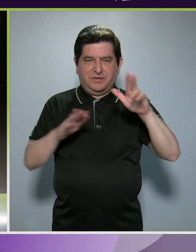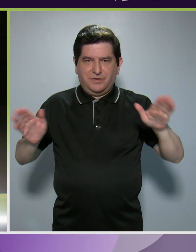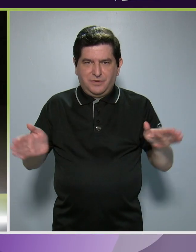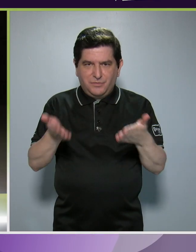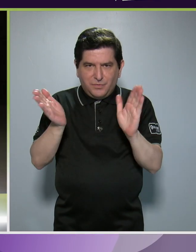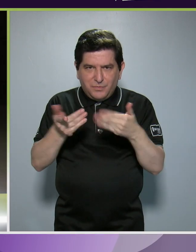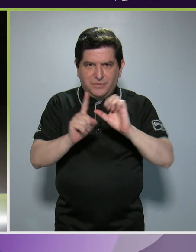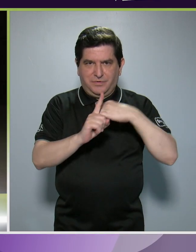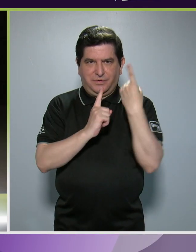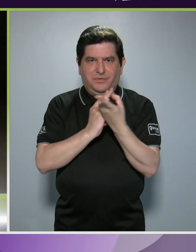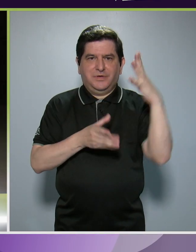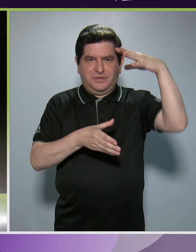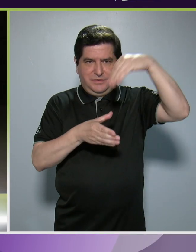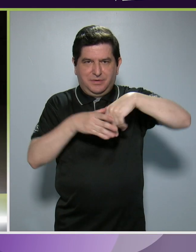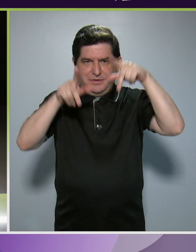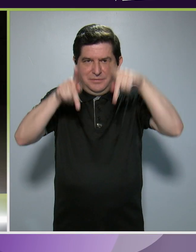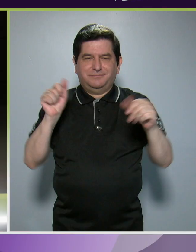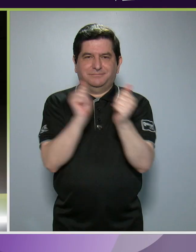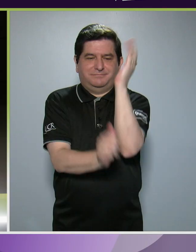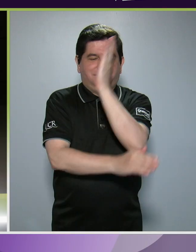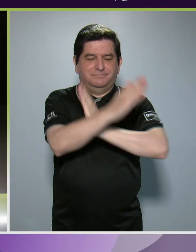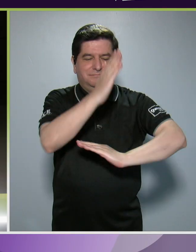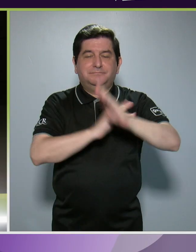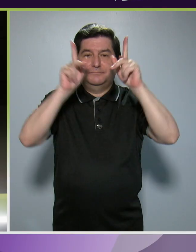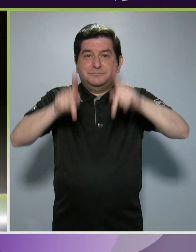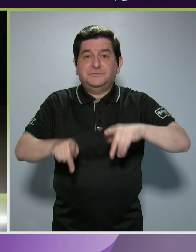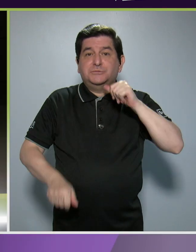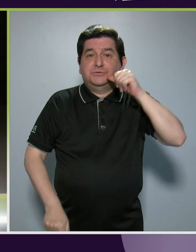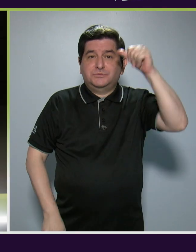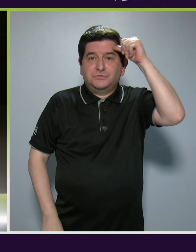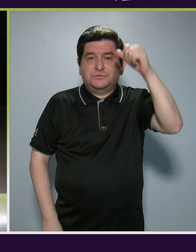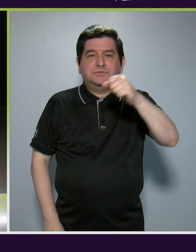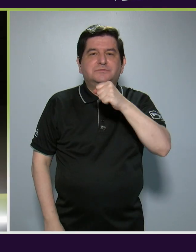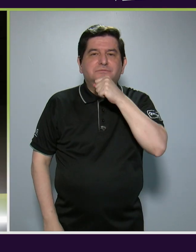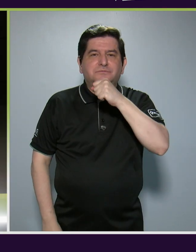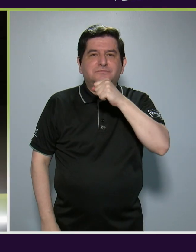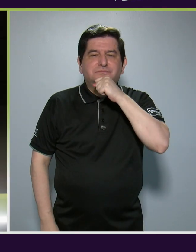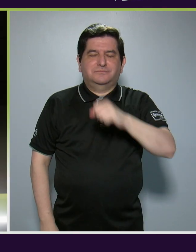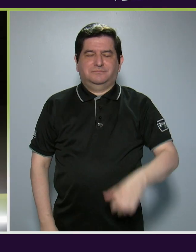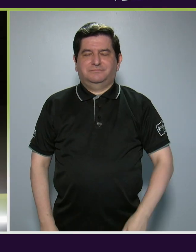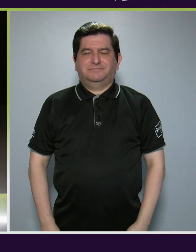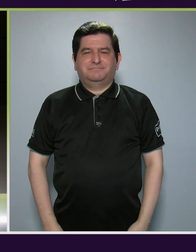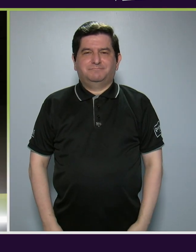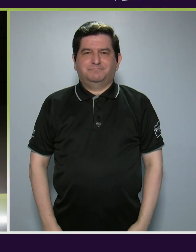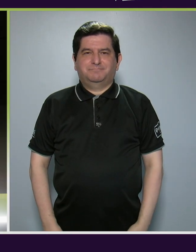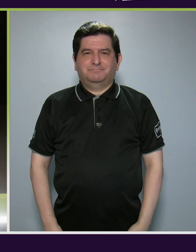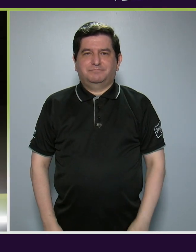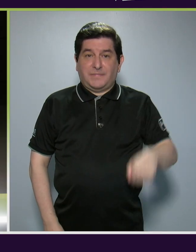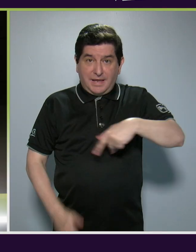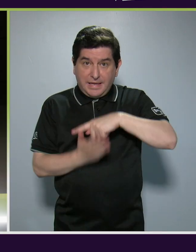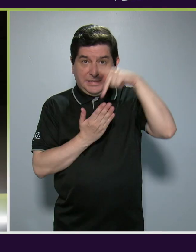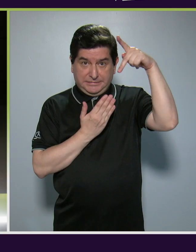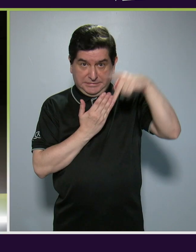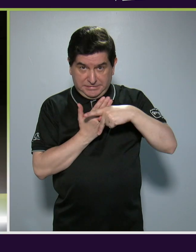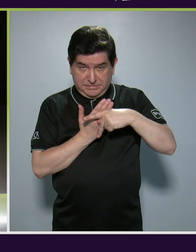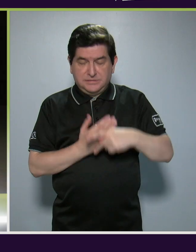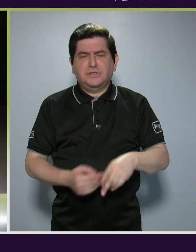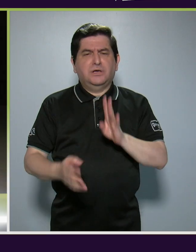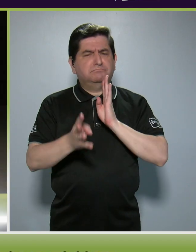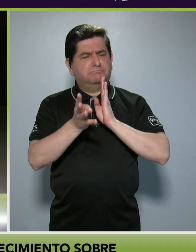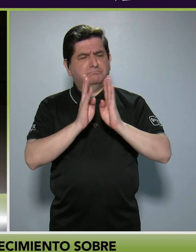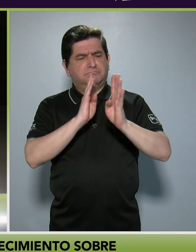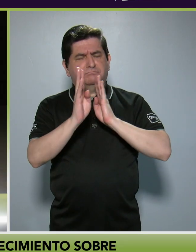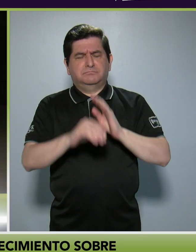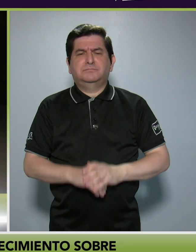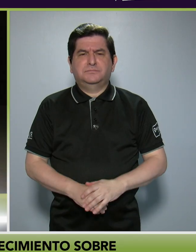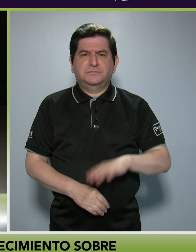sociedad más inclusiva para las personas con discapacidad y para las personas adultas mayores. En la edición de hoy estaremos conversando